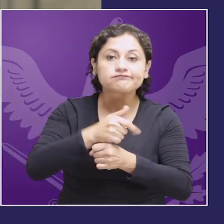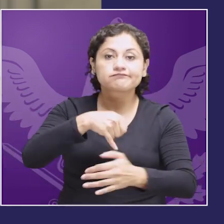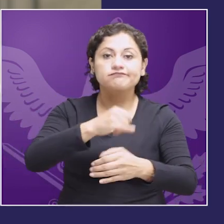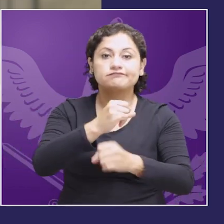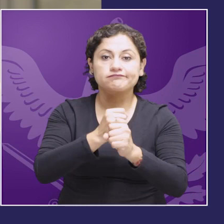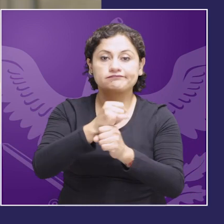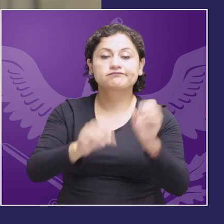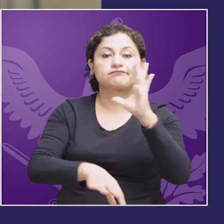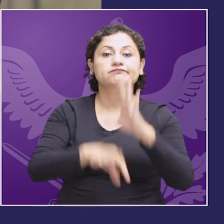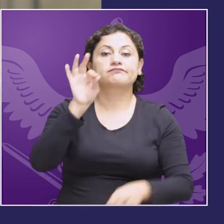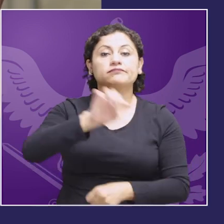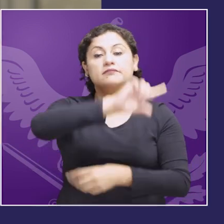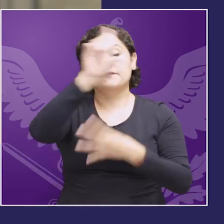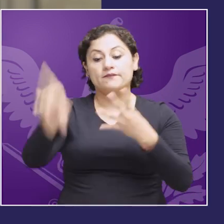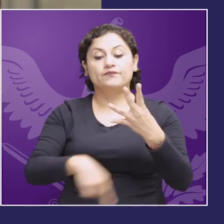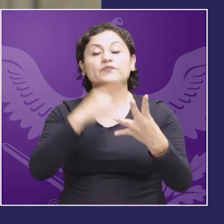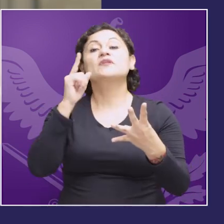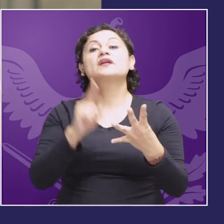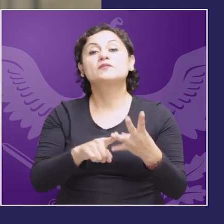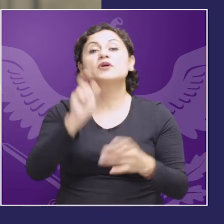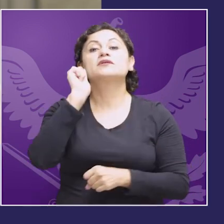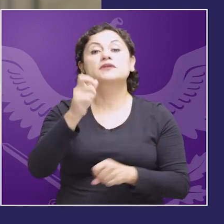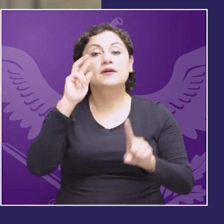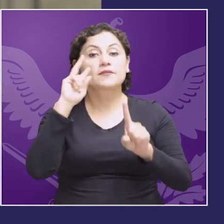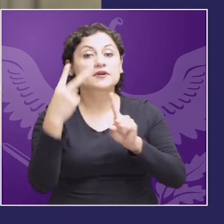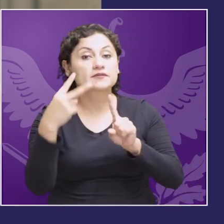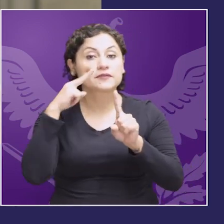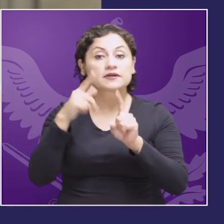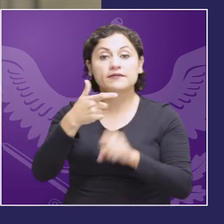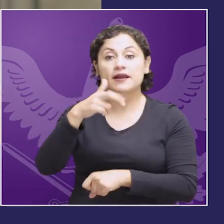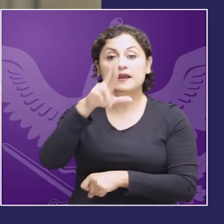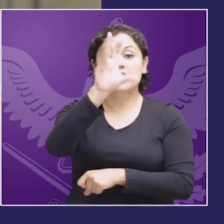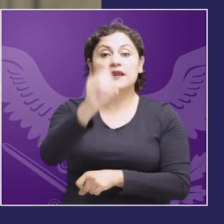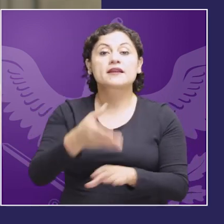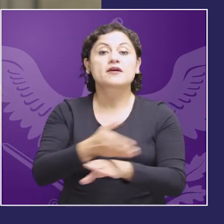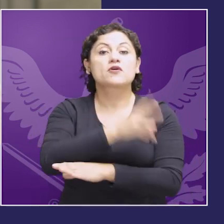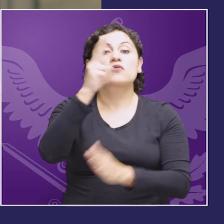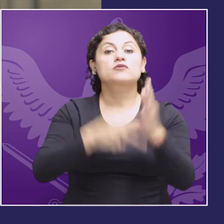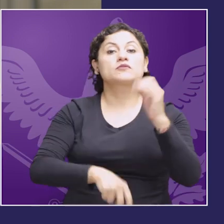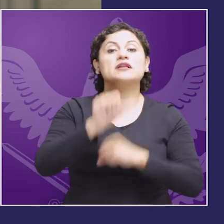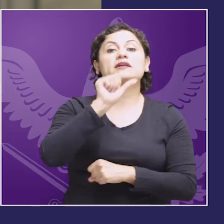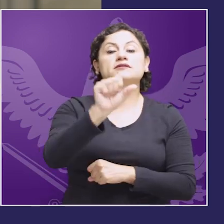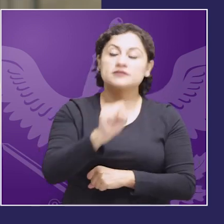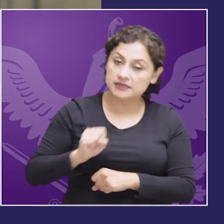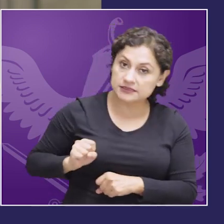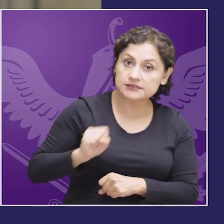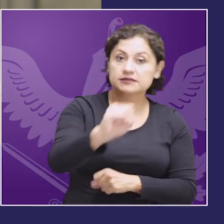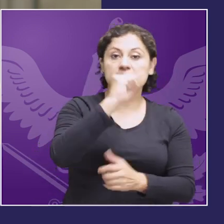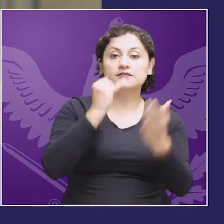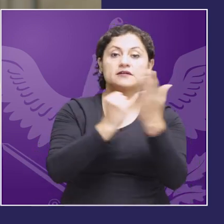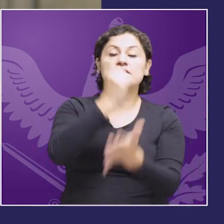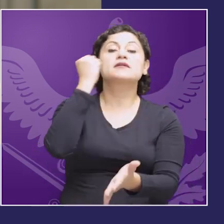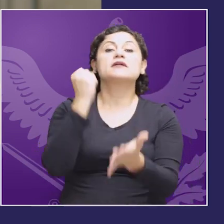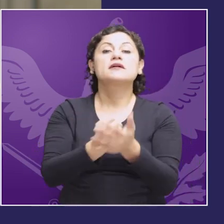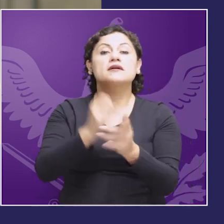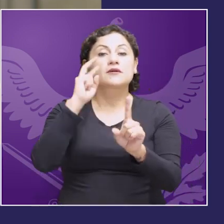institucional es lo primero que quería mencionar. Y luego, en relación a la perspectiva de género, también en el año